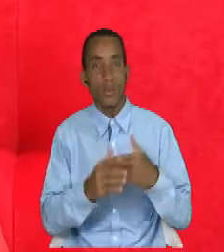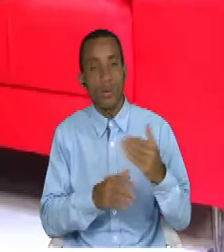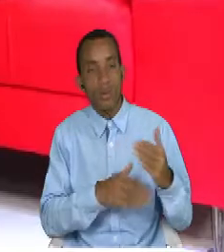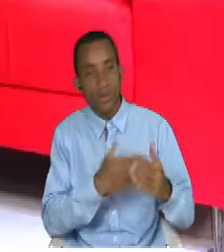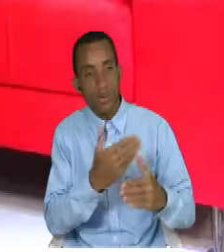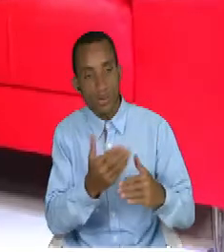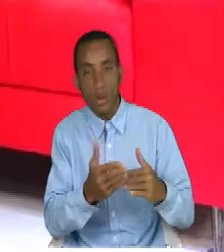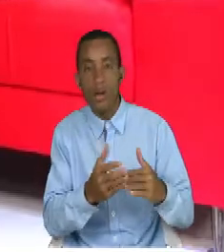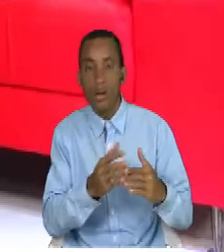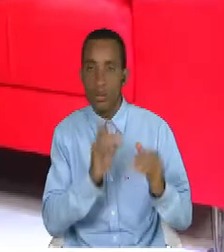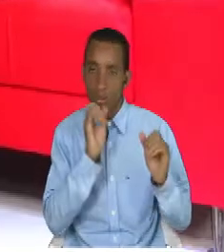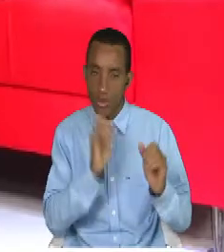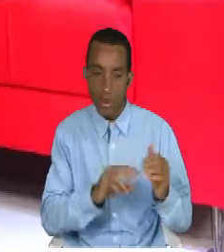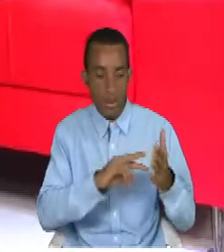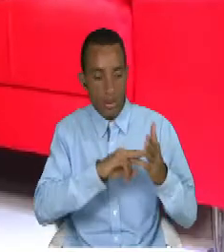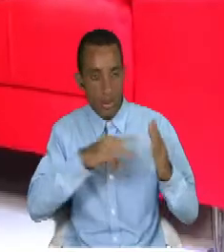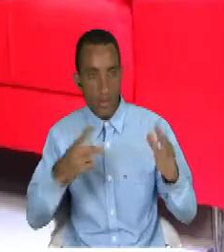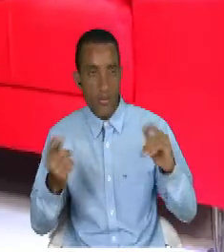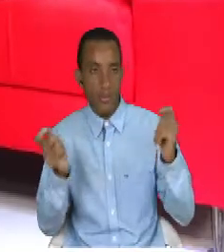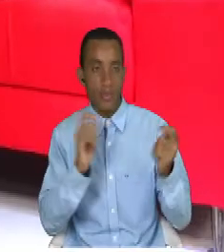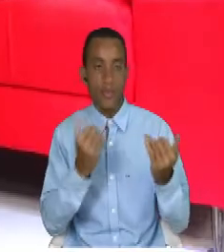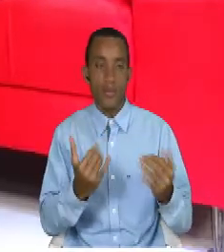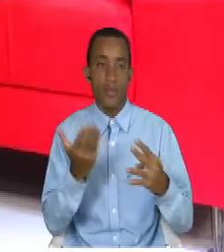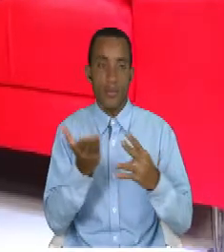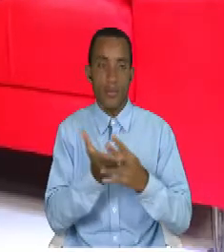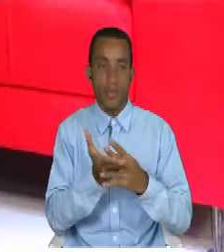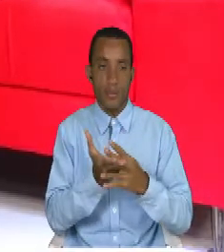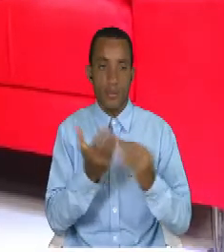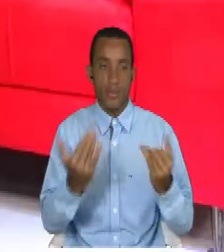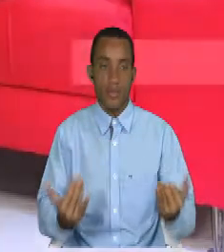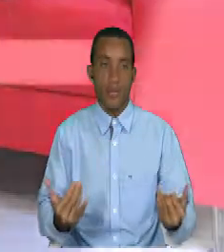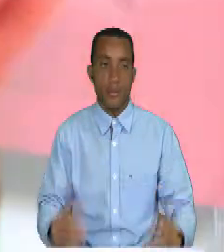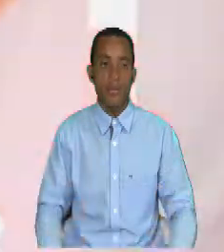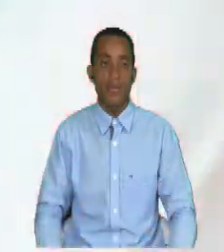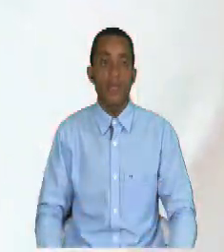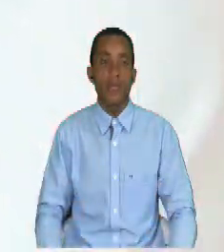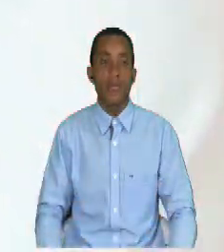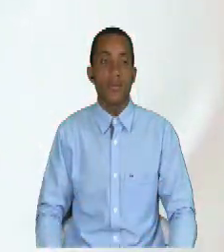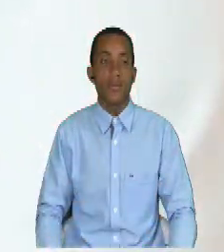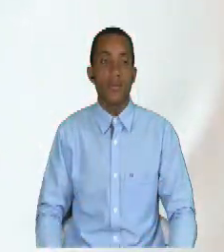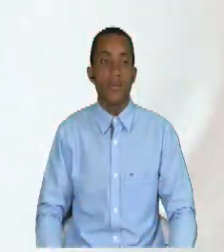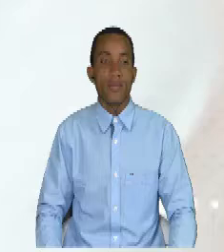bueno un momento de la pausa y ya regresamos aquí en casa